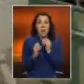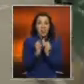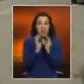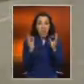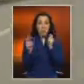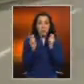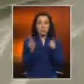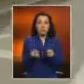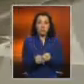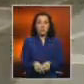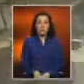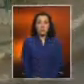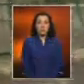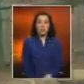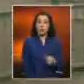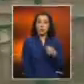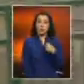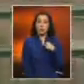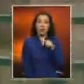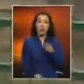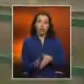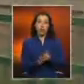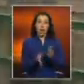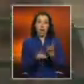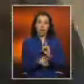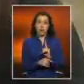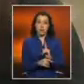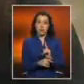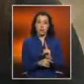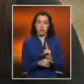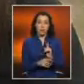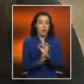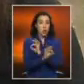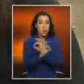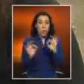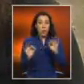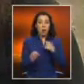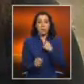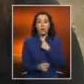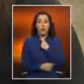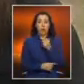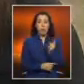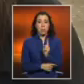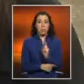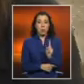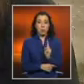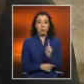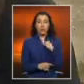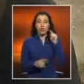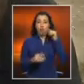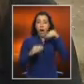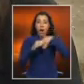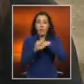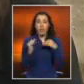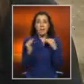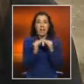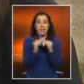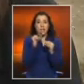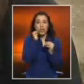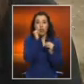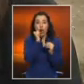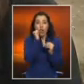día. Yo no salgo a la calle, ni un día, no me gusta. Yo estoy en mi casa todos los